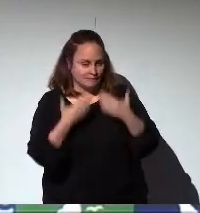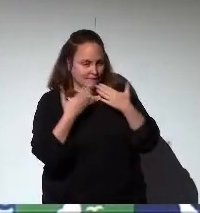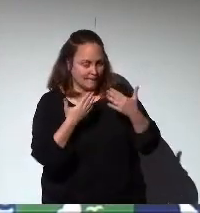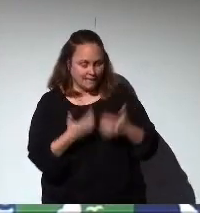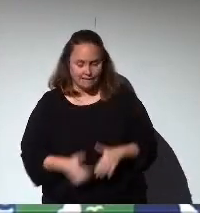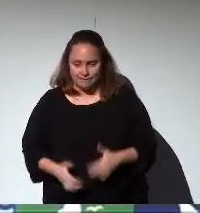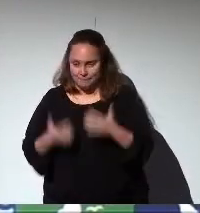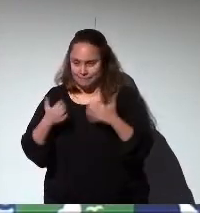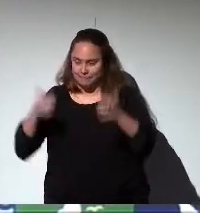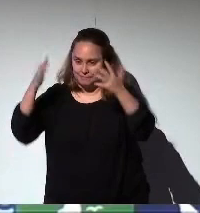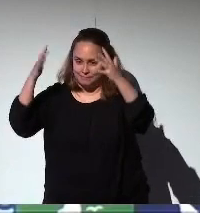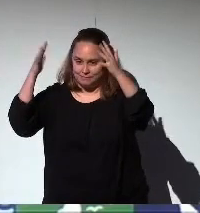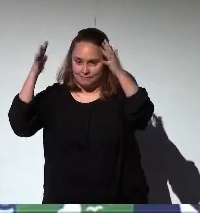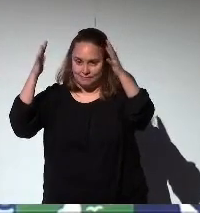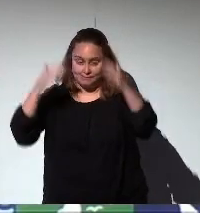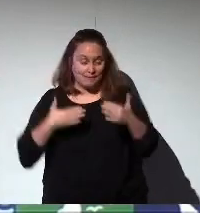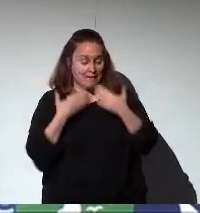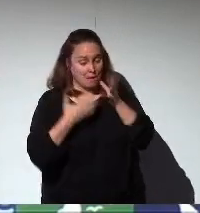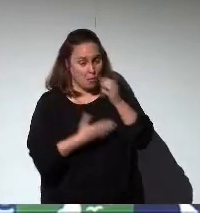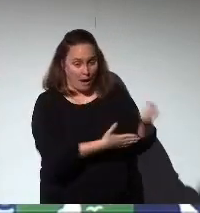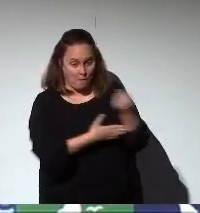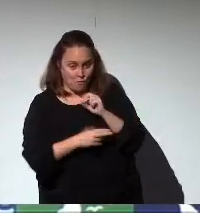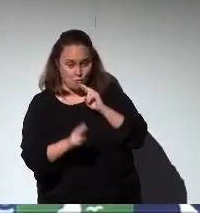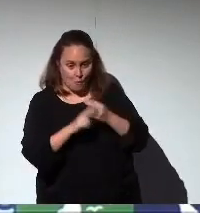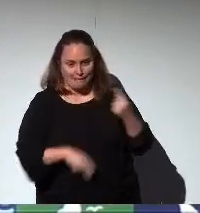Gracias. Gracias por el apoyo, porque